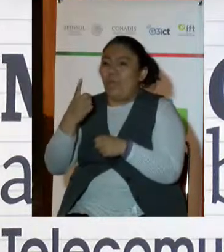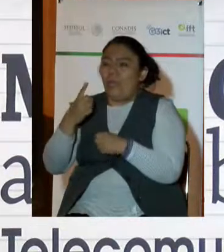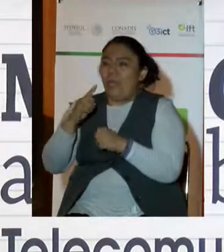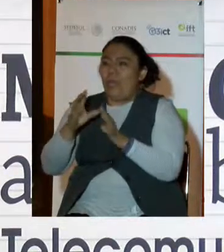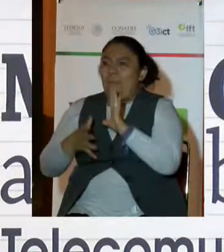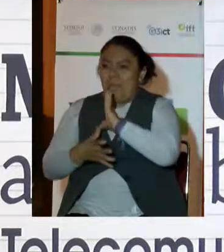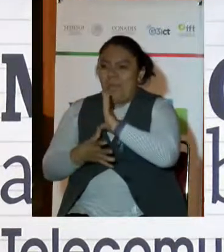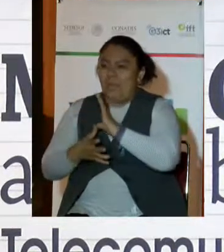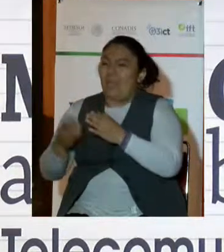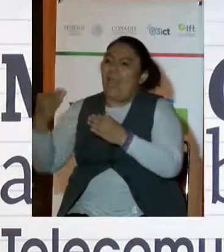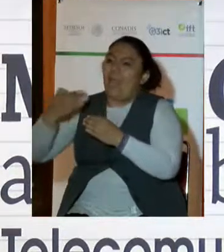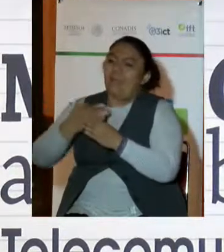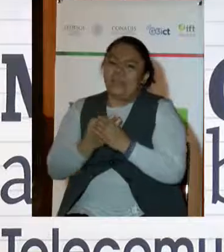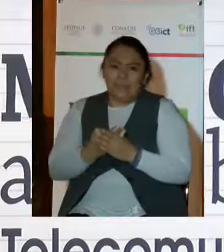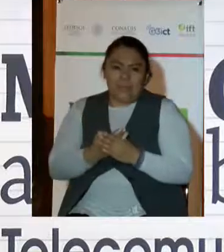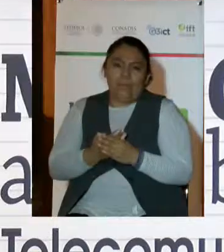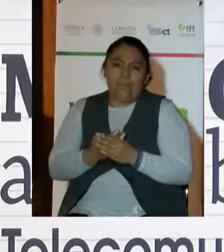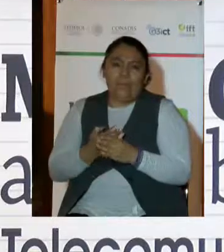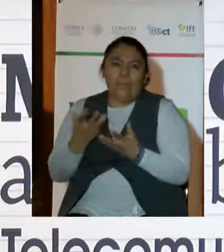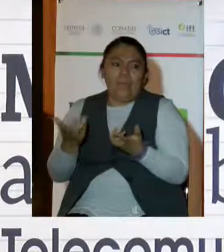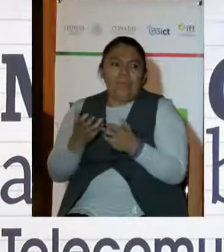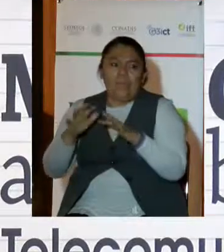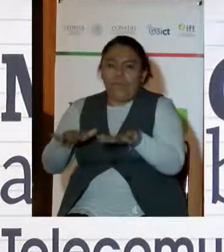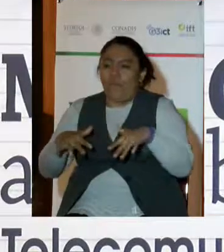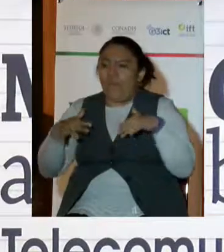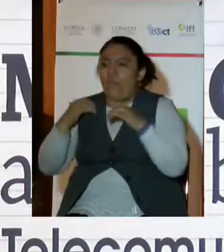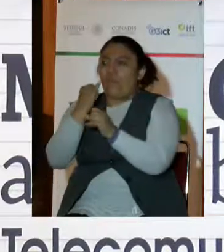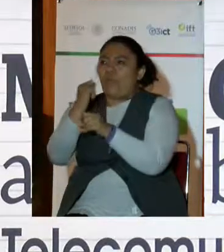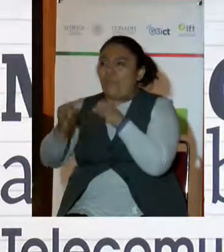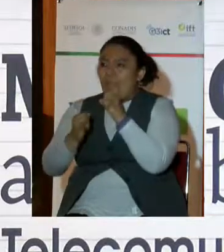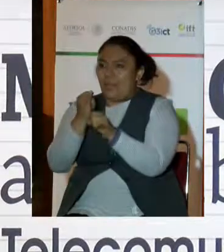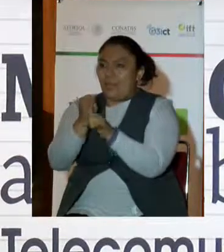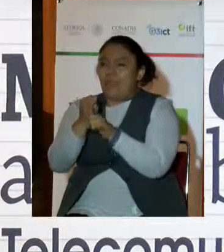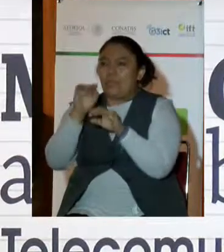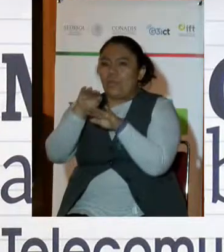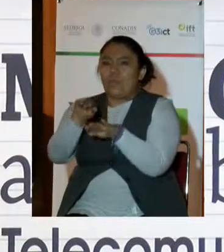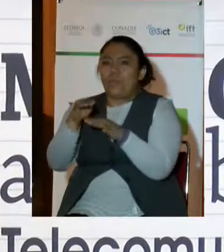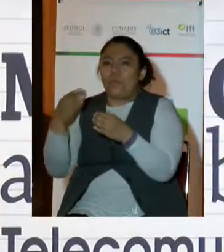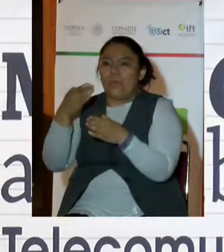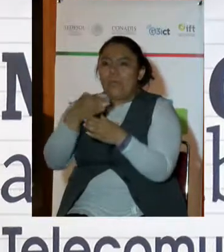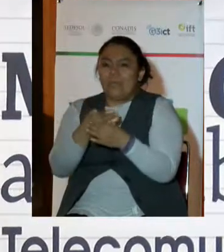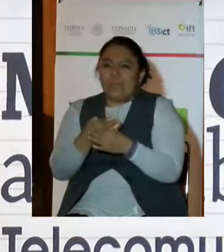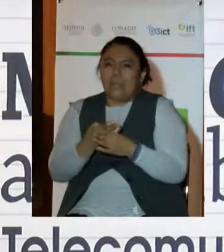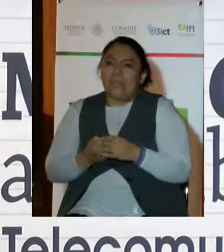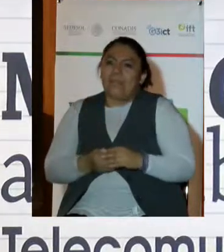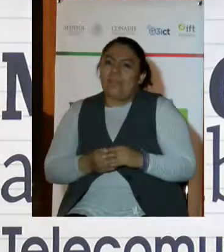América accesible, ¿no? Un importantísimo evento internacional sobre accesibilidad.